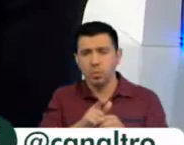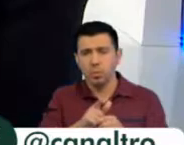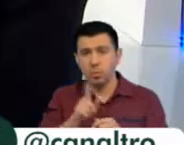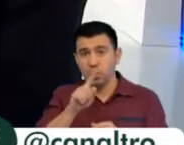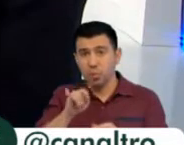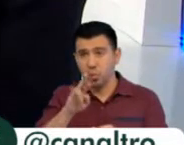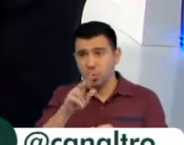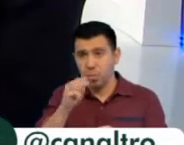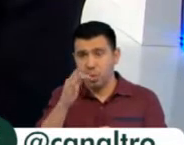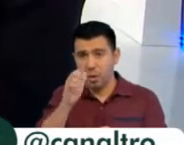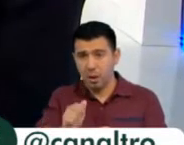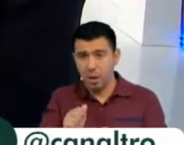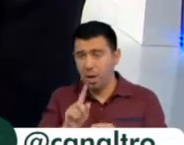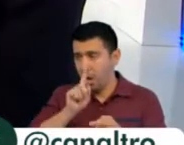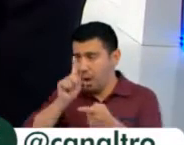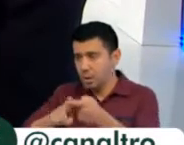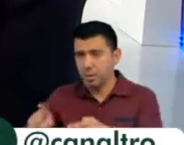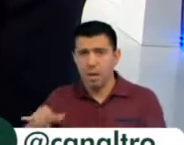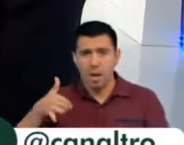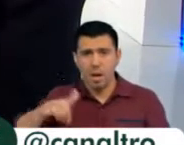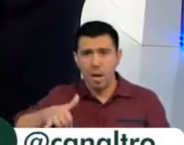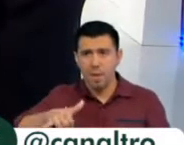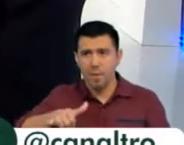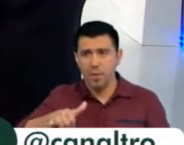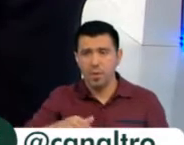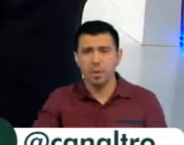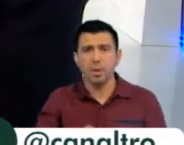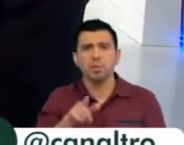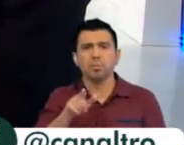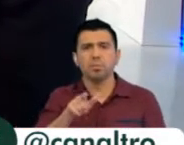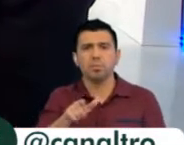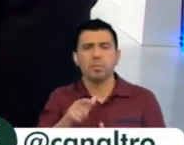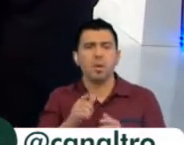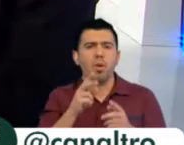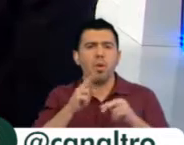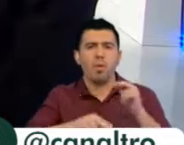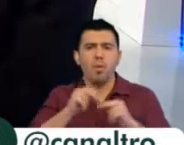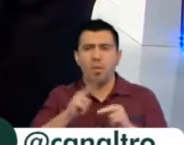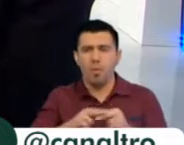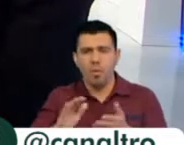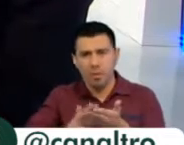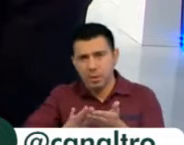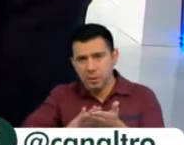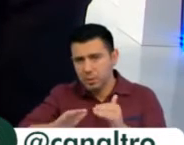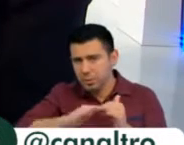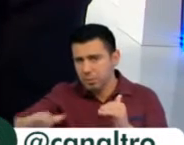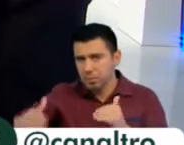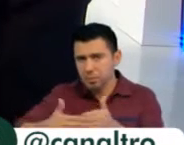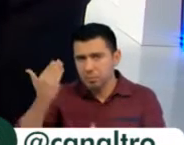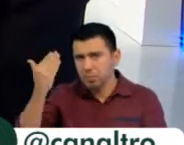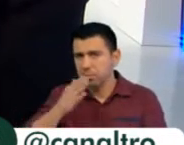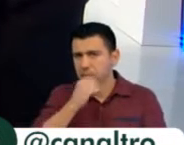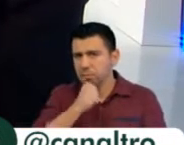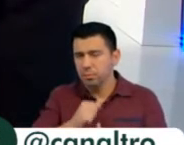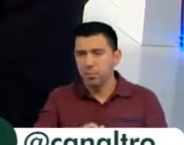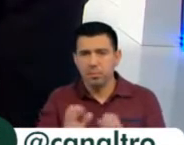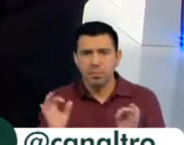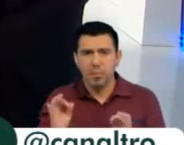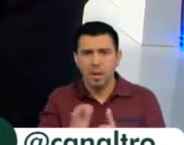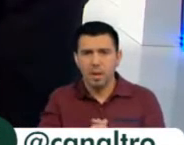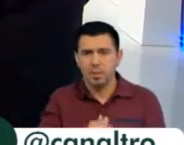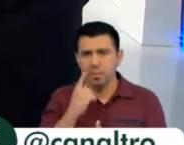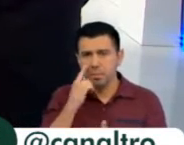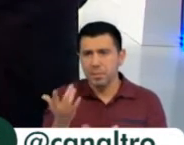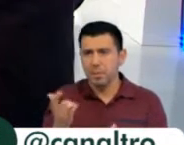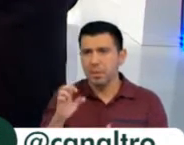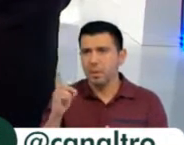7.6 kilómetros. Entraron en estudios preliminares, pero aún las obras no inician. Vamos con Edgar Osma para saber qué pasa con esta